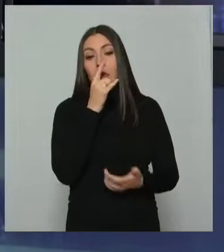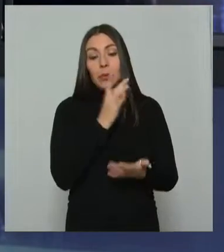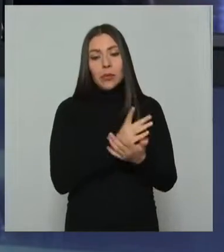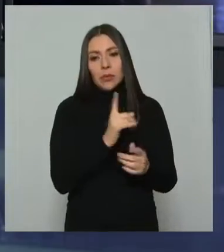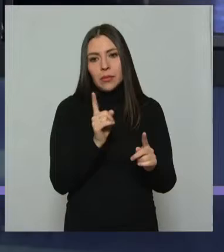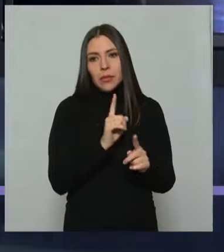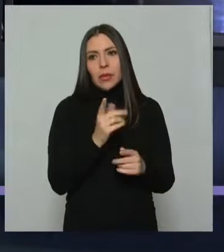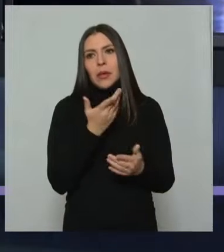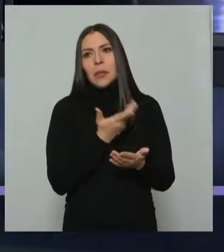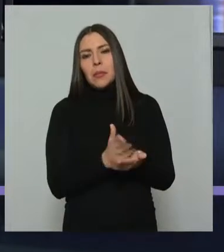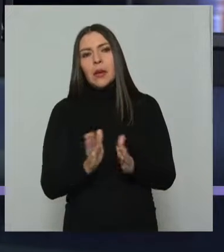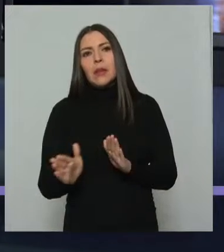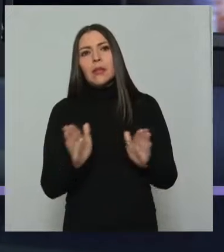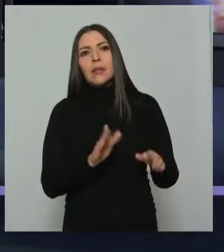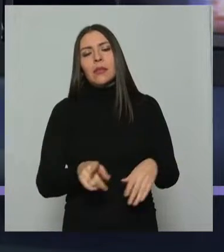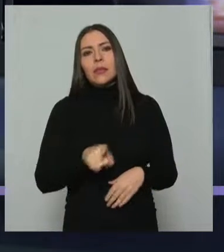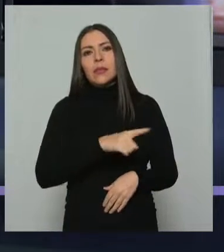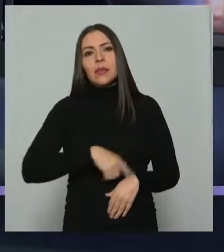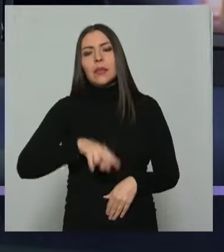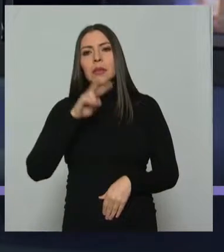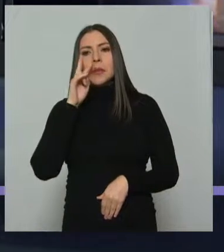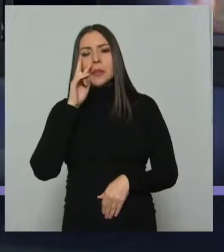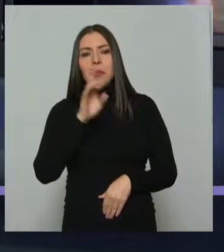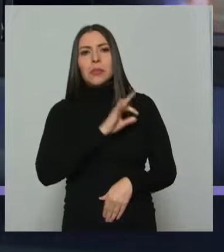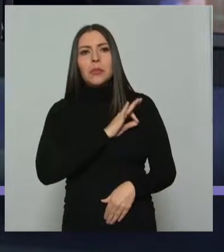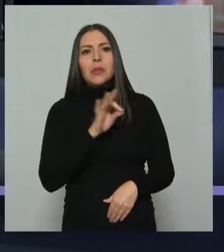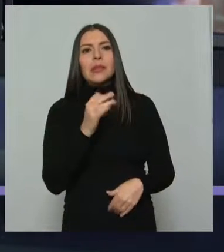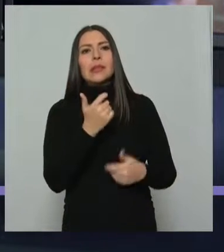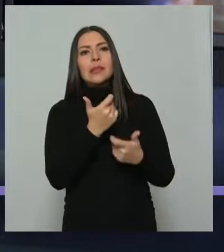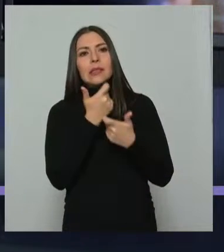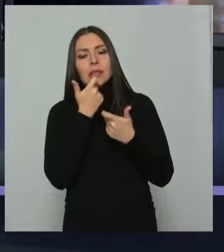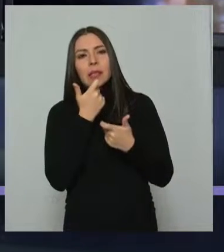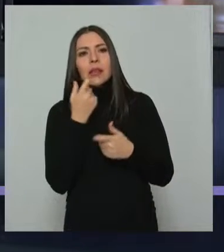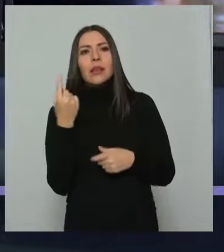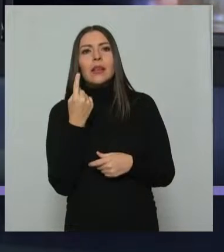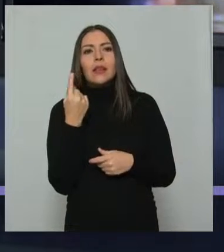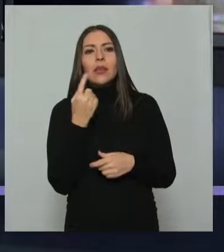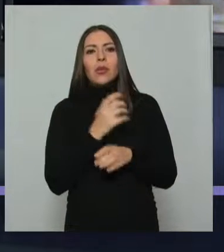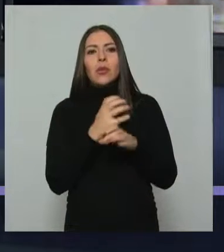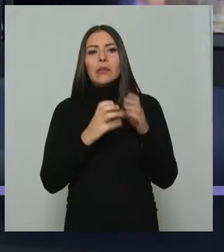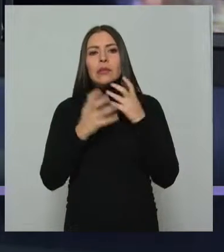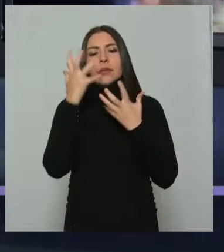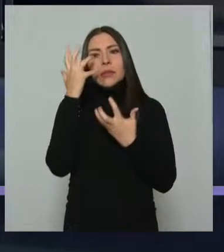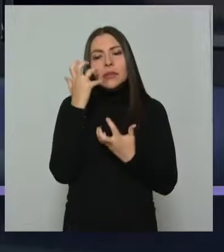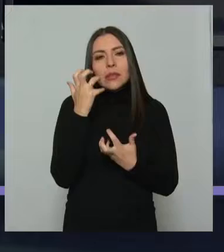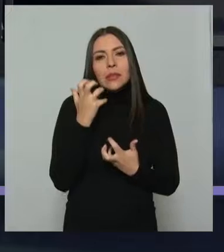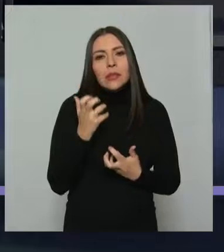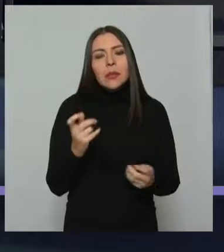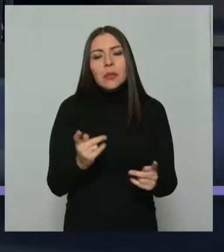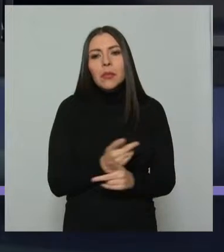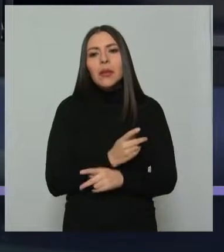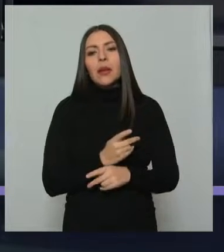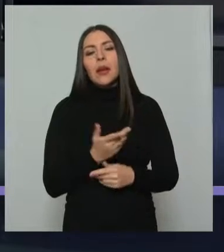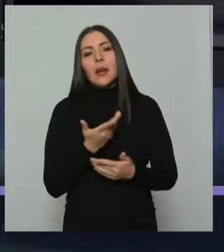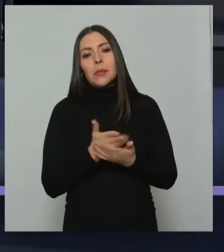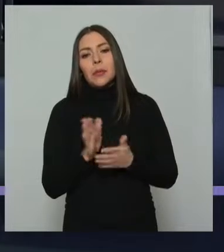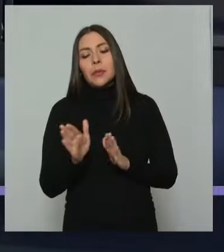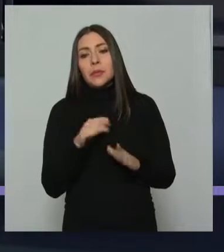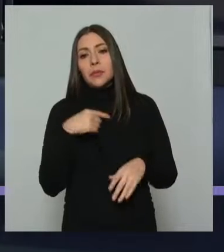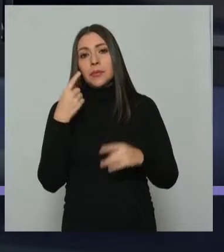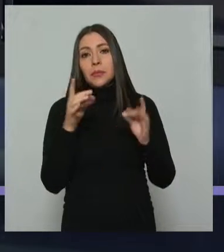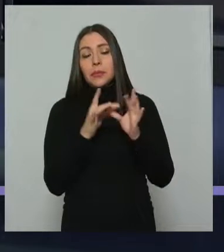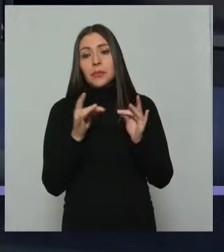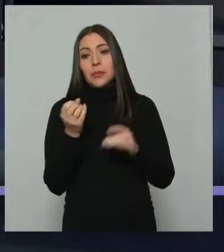a poder ver lo mismo comedia que tragedia. Y les repito que son